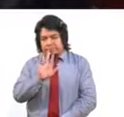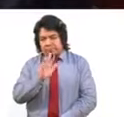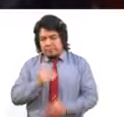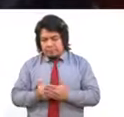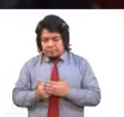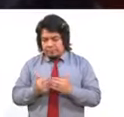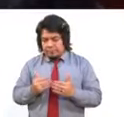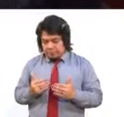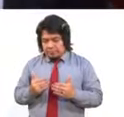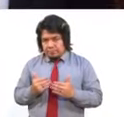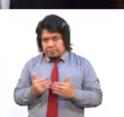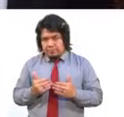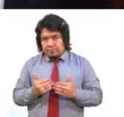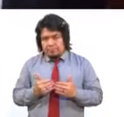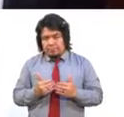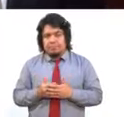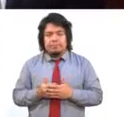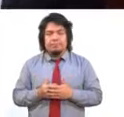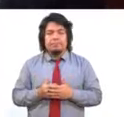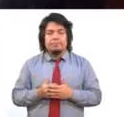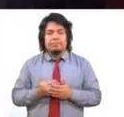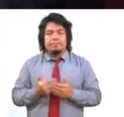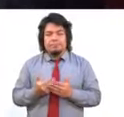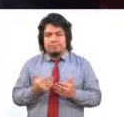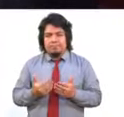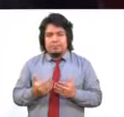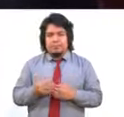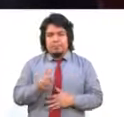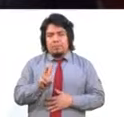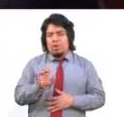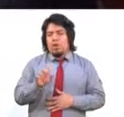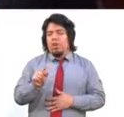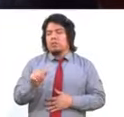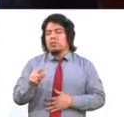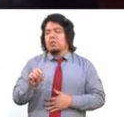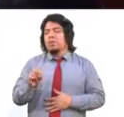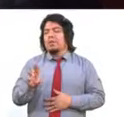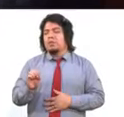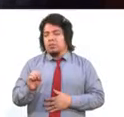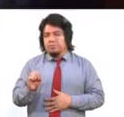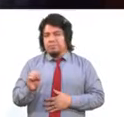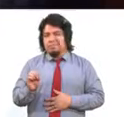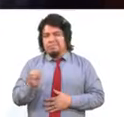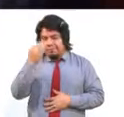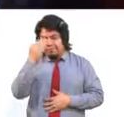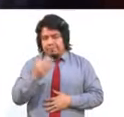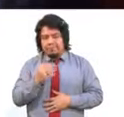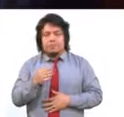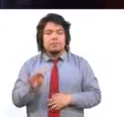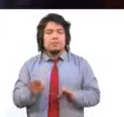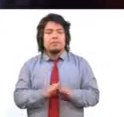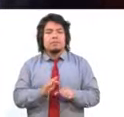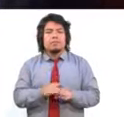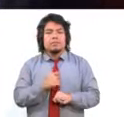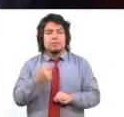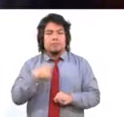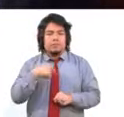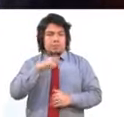en el caso de le llaman violentómetro o riesgo feminicida, es algo que se